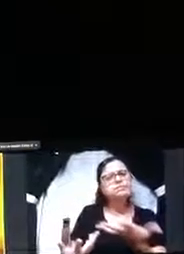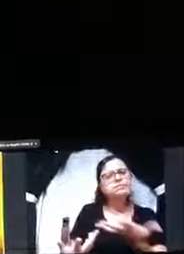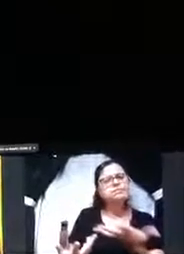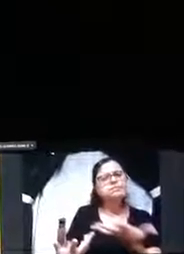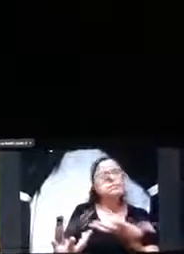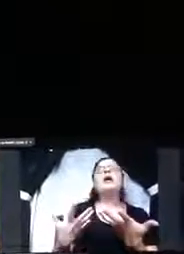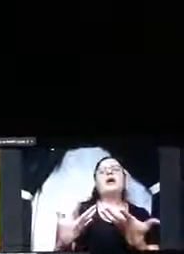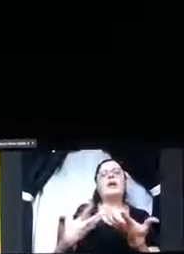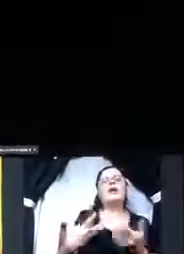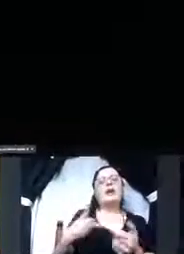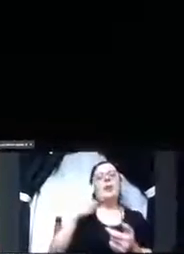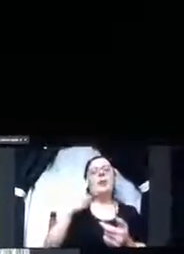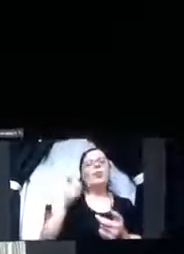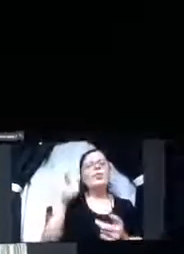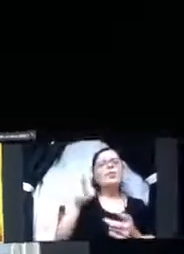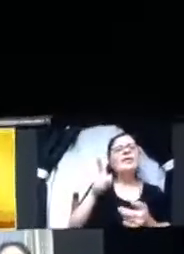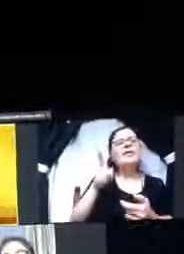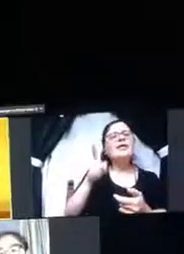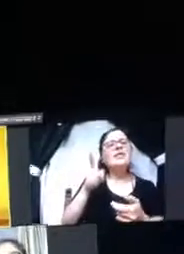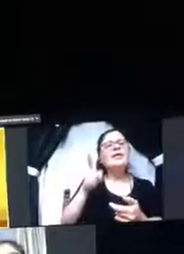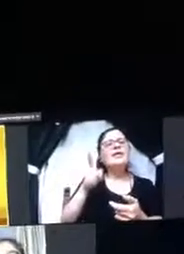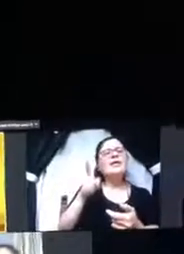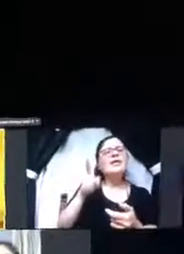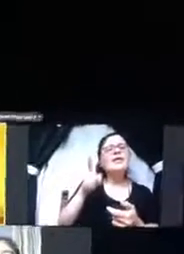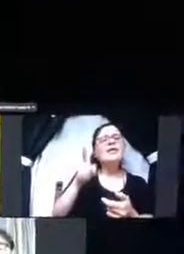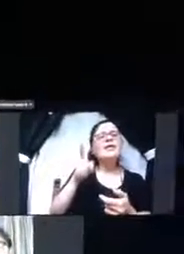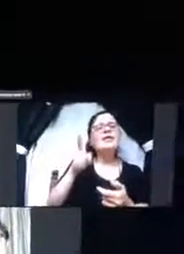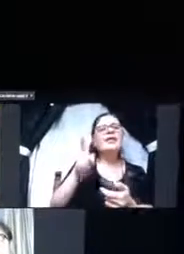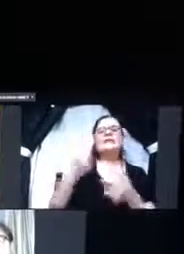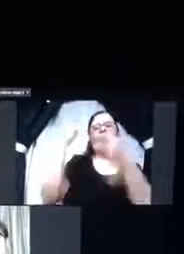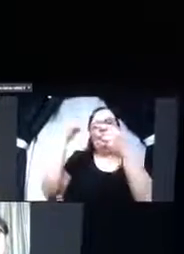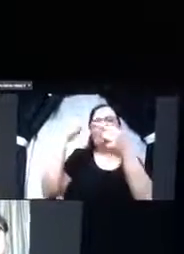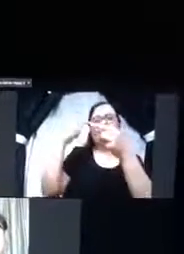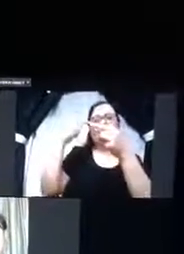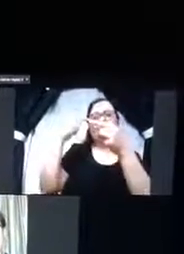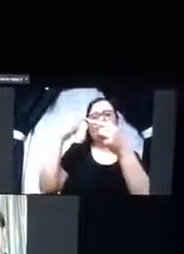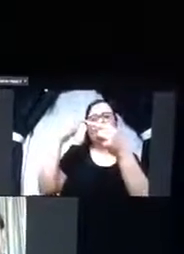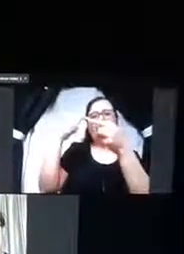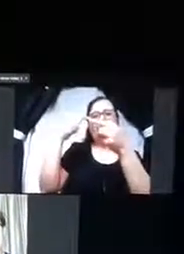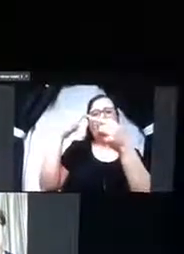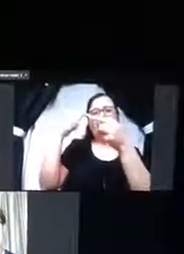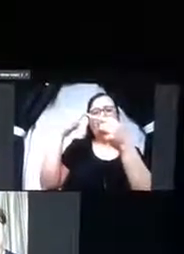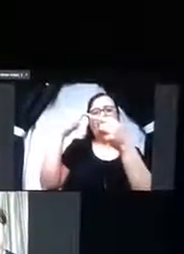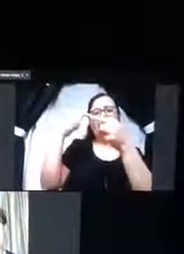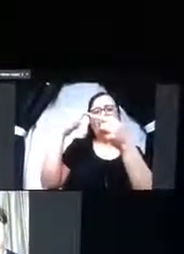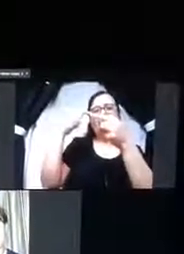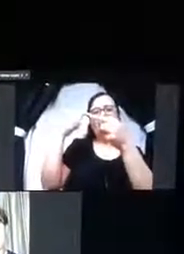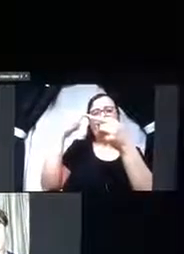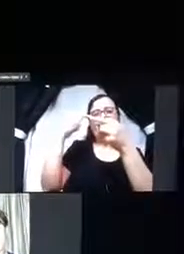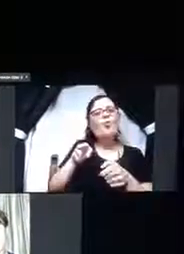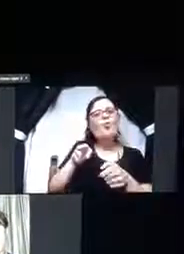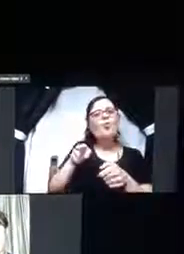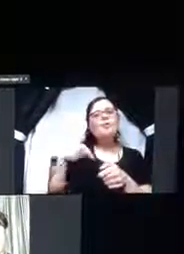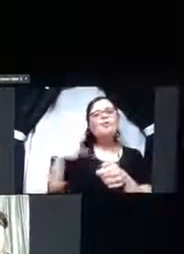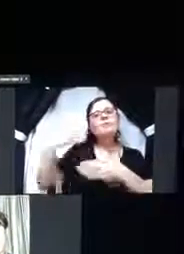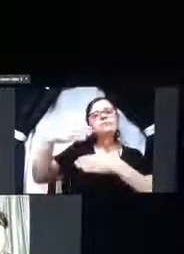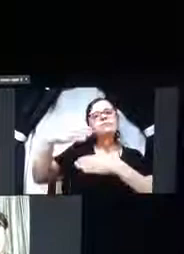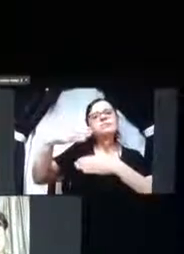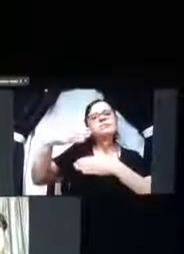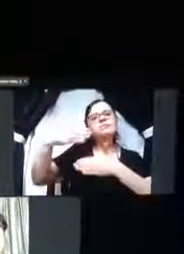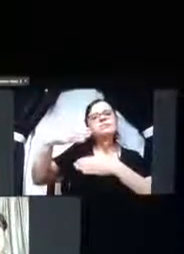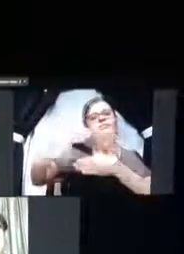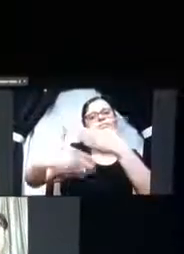diagnosticada con sordera, por ejemplo, esta cuestión de las diferentes trayectorias educativas que tienen